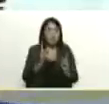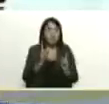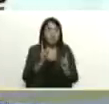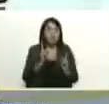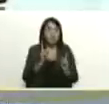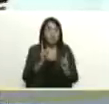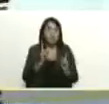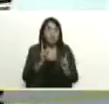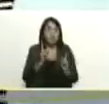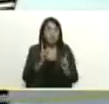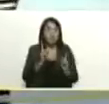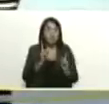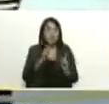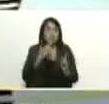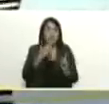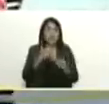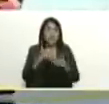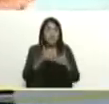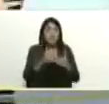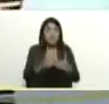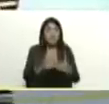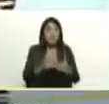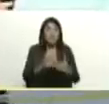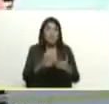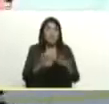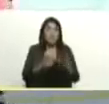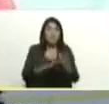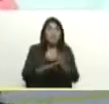que si Venezuela no avanza en los diálogos políticos